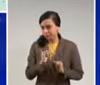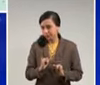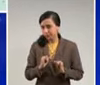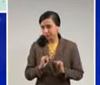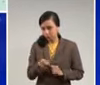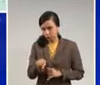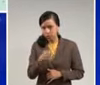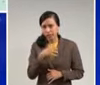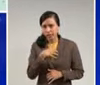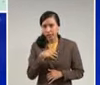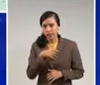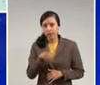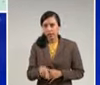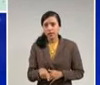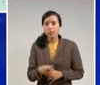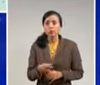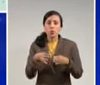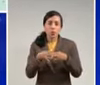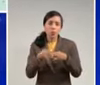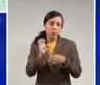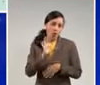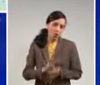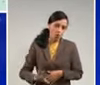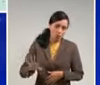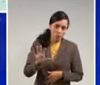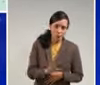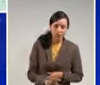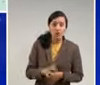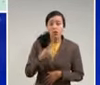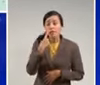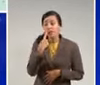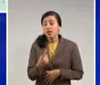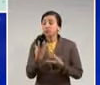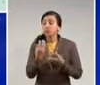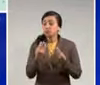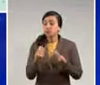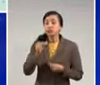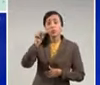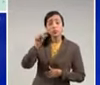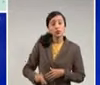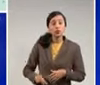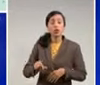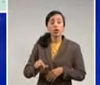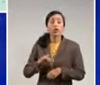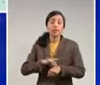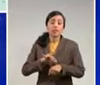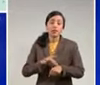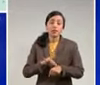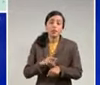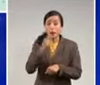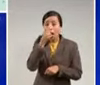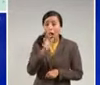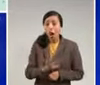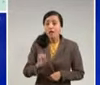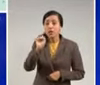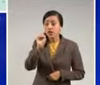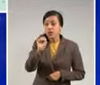ustedes el Reino Unido con el número de casos reportados, Sudáfrica, Estados